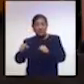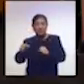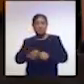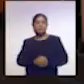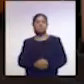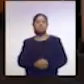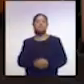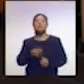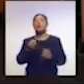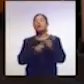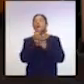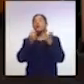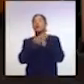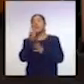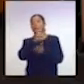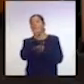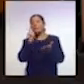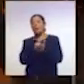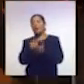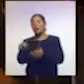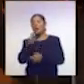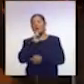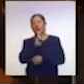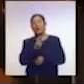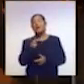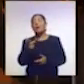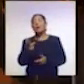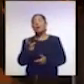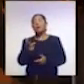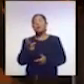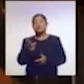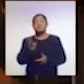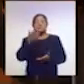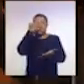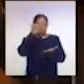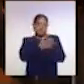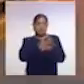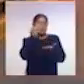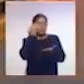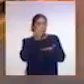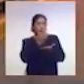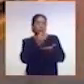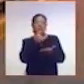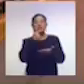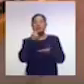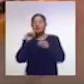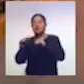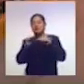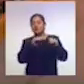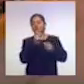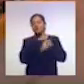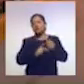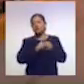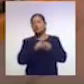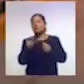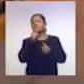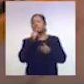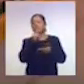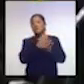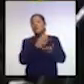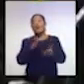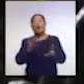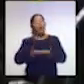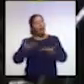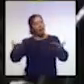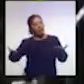una resolución judicial anterior que limitaba el tiempo de detención de niños migrantes por parte de las autoridades. Ahora, cruzar la